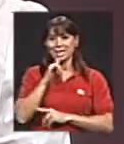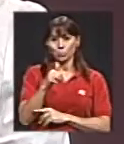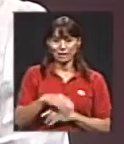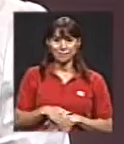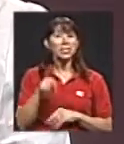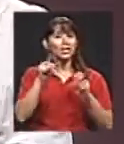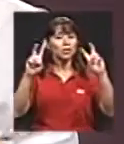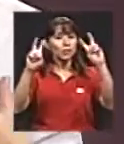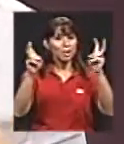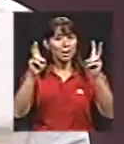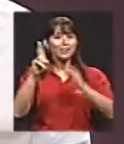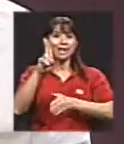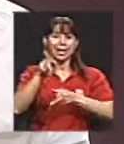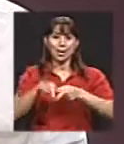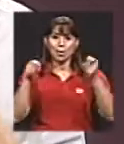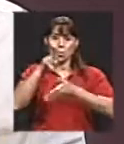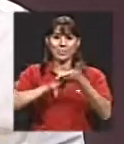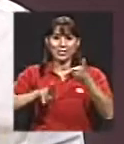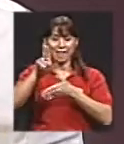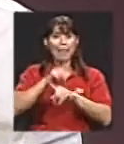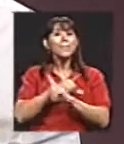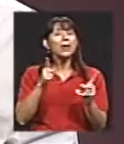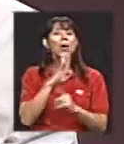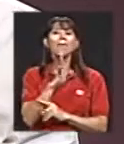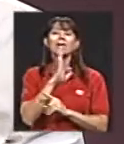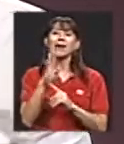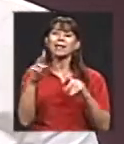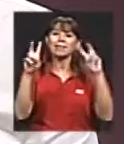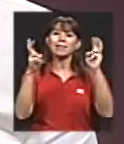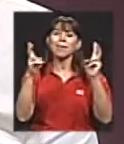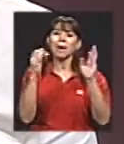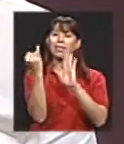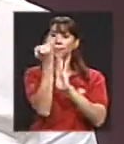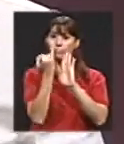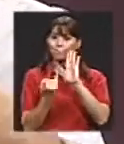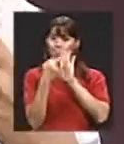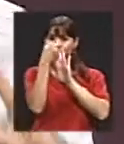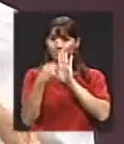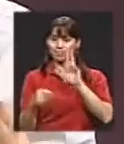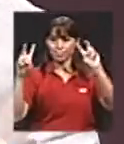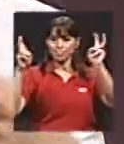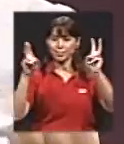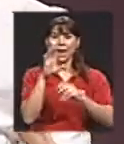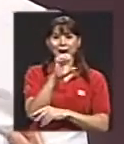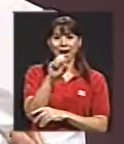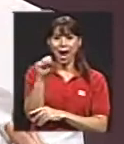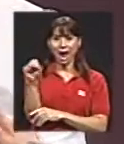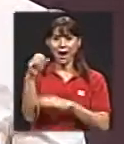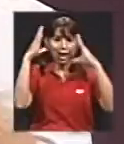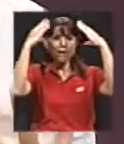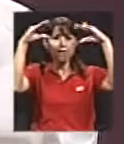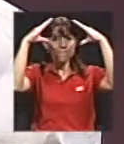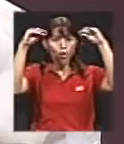de esta semana pero para hablar del tema de portada sobre todo hemos que es el de la caja el informe de la